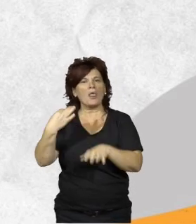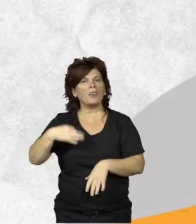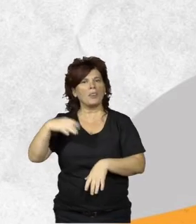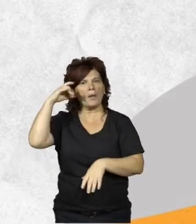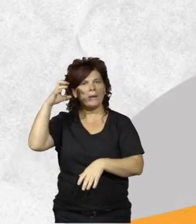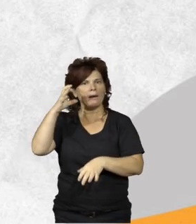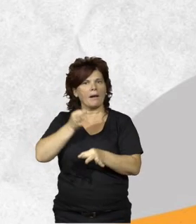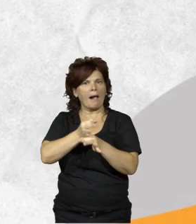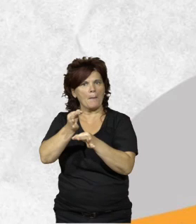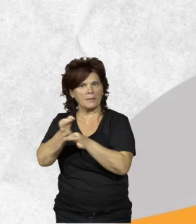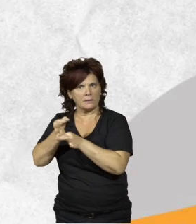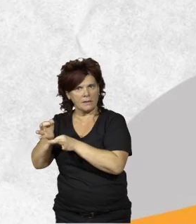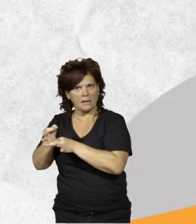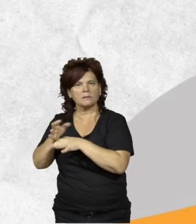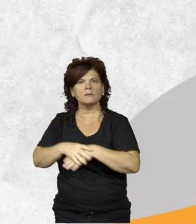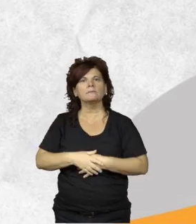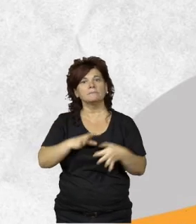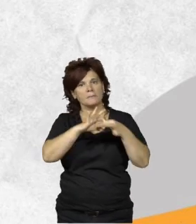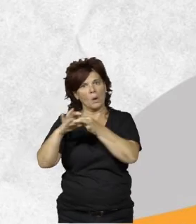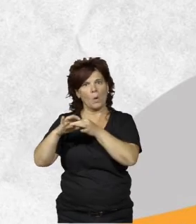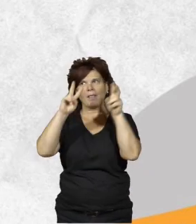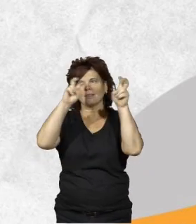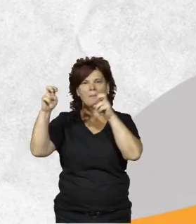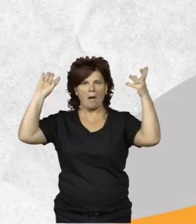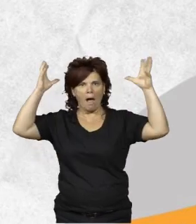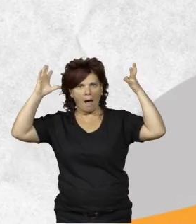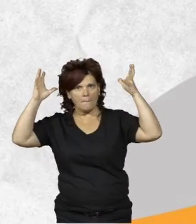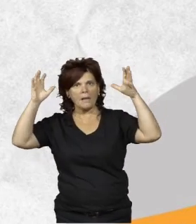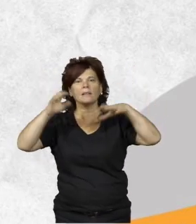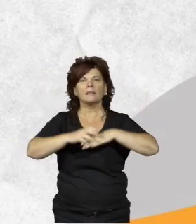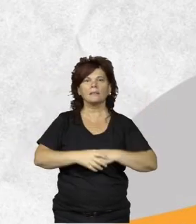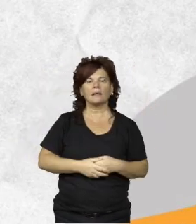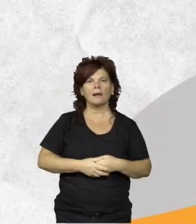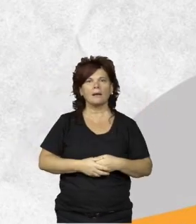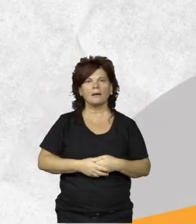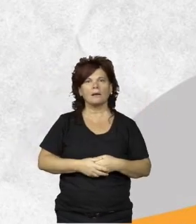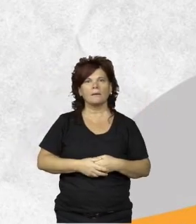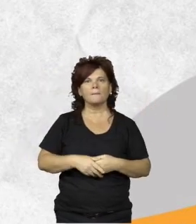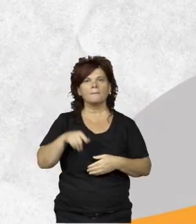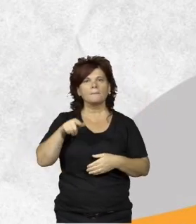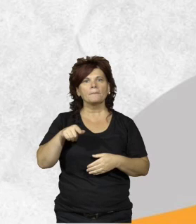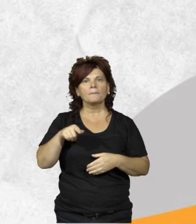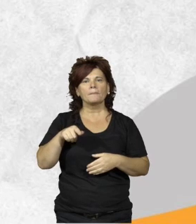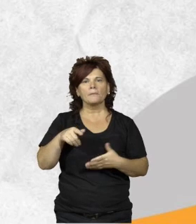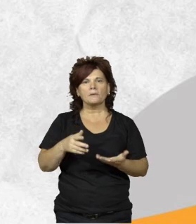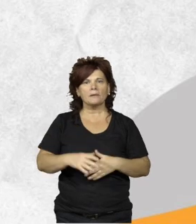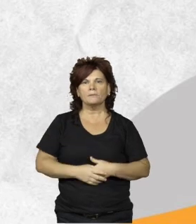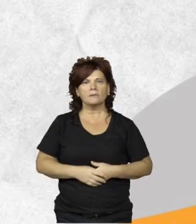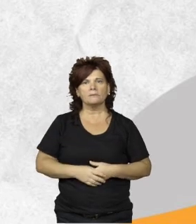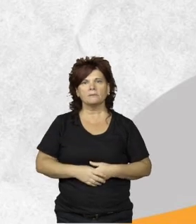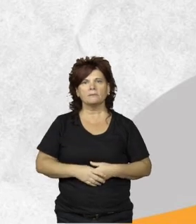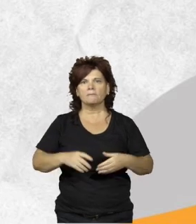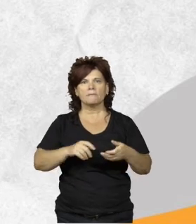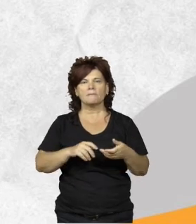capacitaciones, en materia ambiental, en 3 ejes sobre todo, que es perspectiva de género, cambio climático